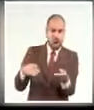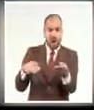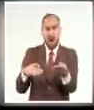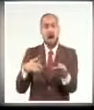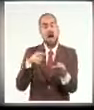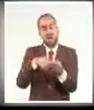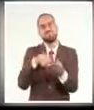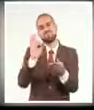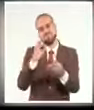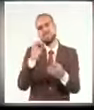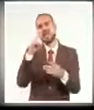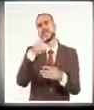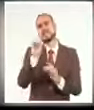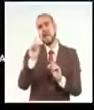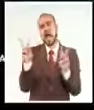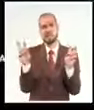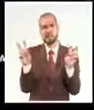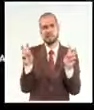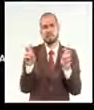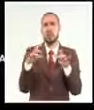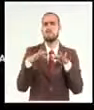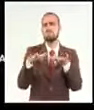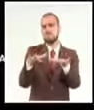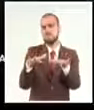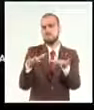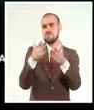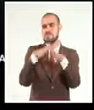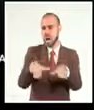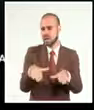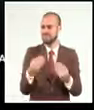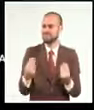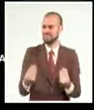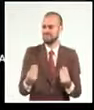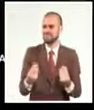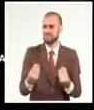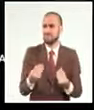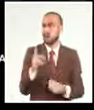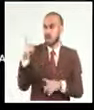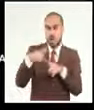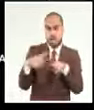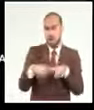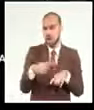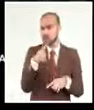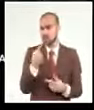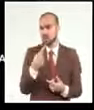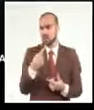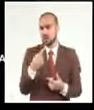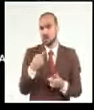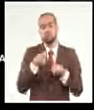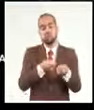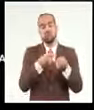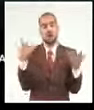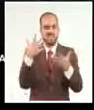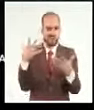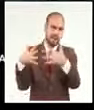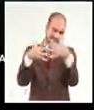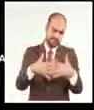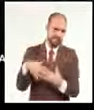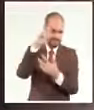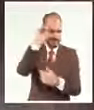denominadas marchas pacíficas. Acciones convocadas desde el exterior por enemigos de la